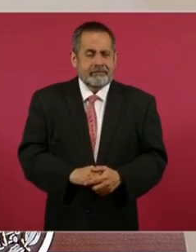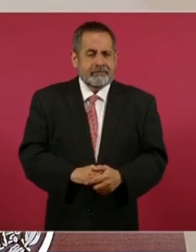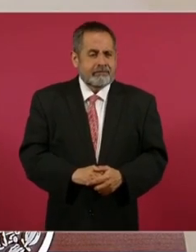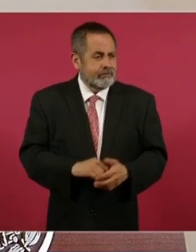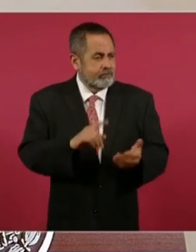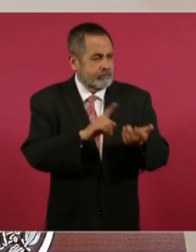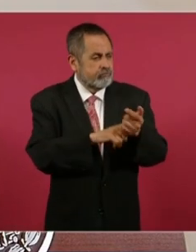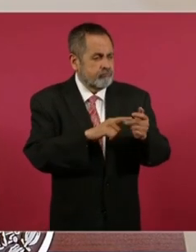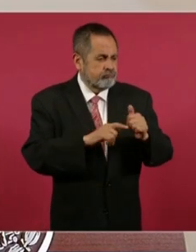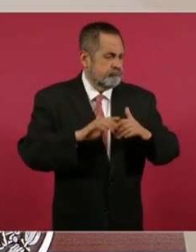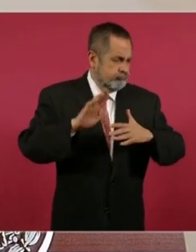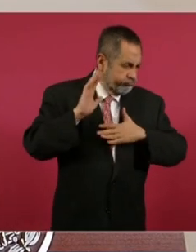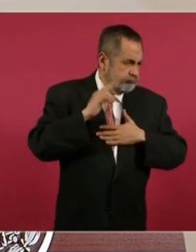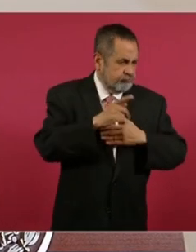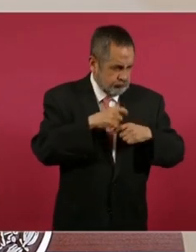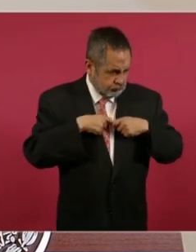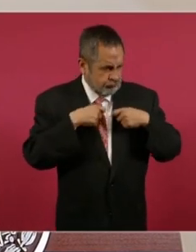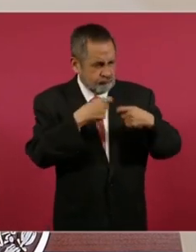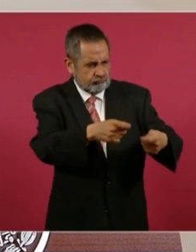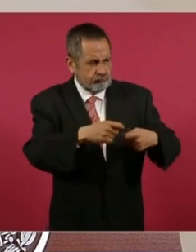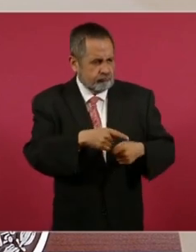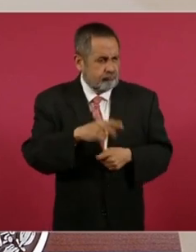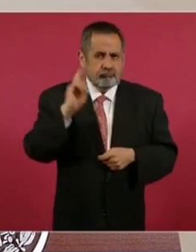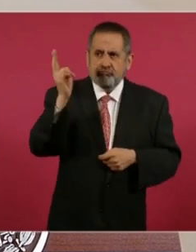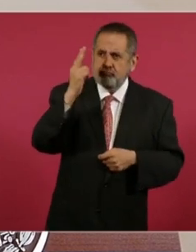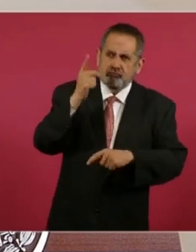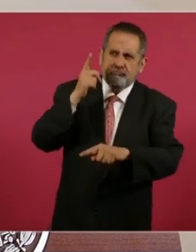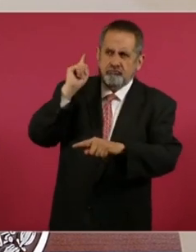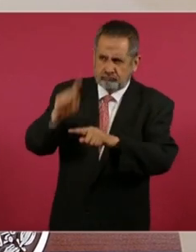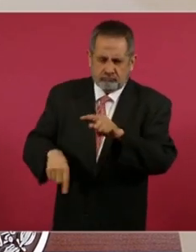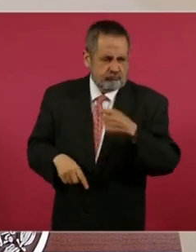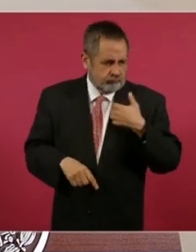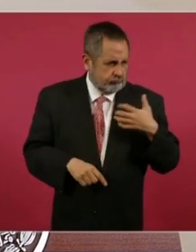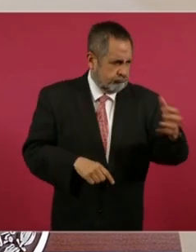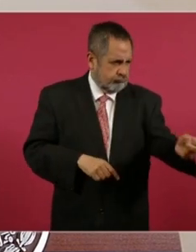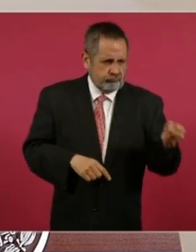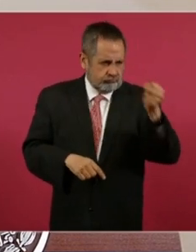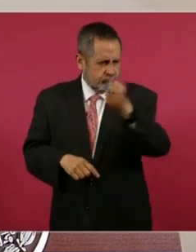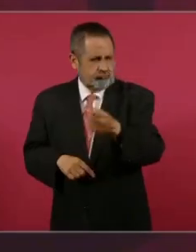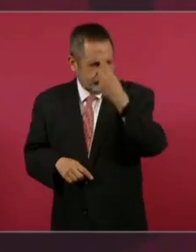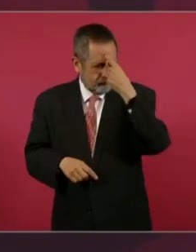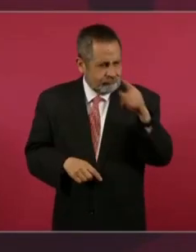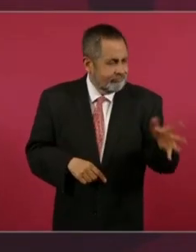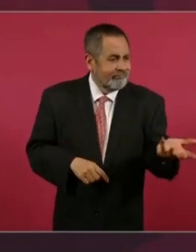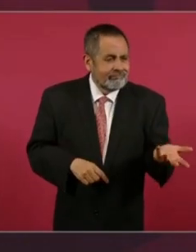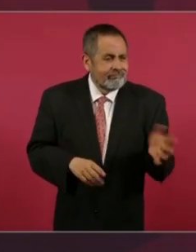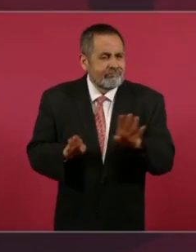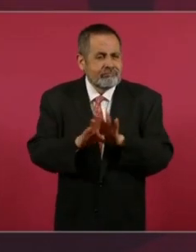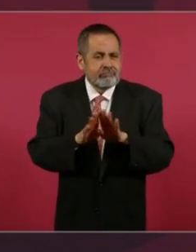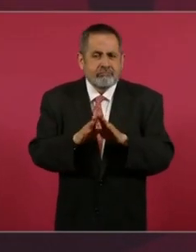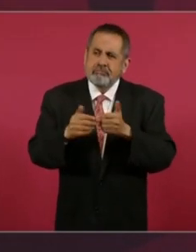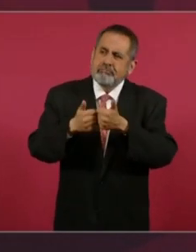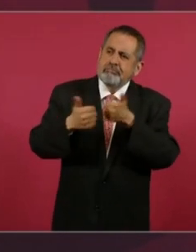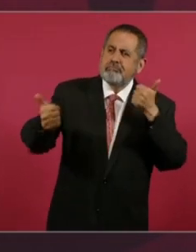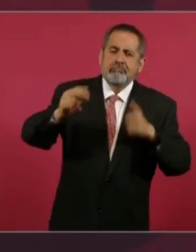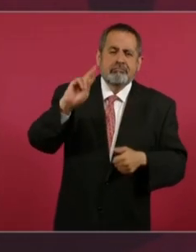estás comprometiendo cargos de la universidad si se supone que la universidad es autónoma?